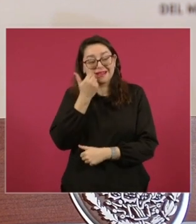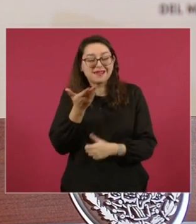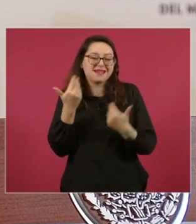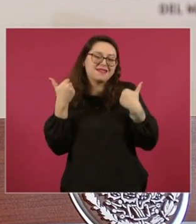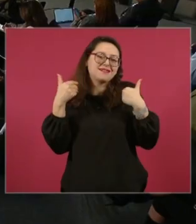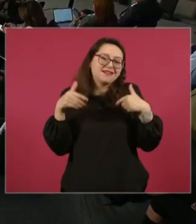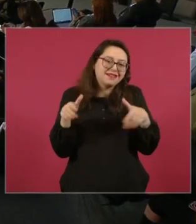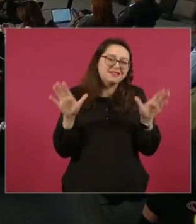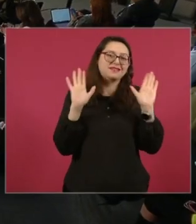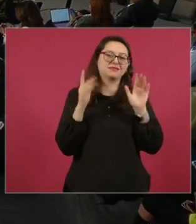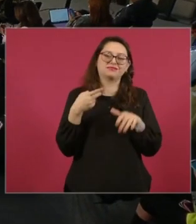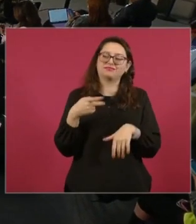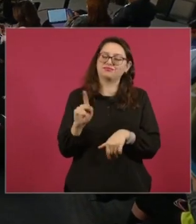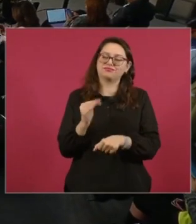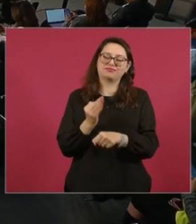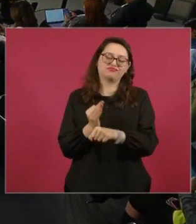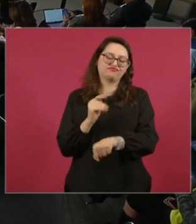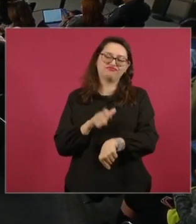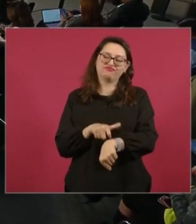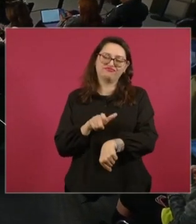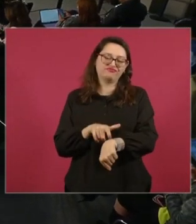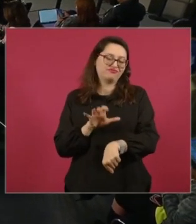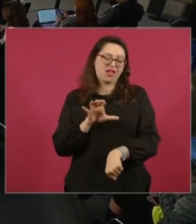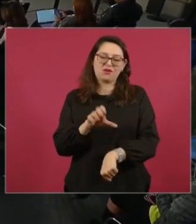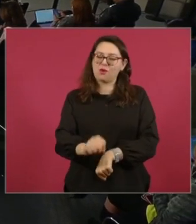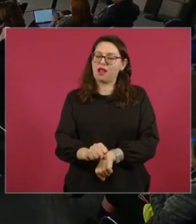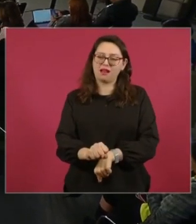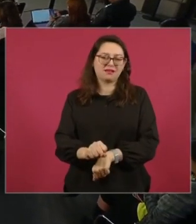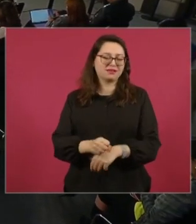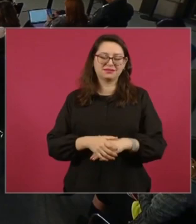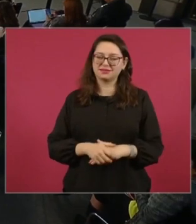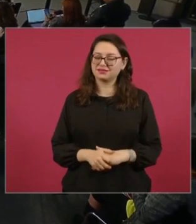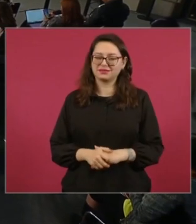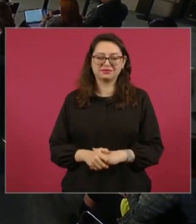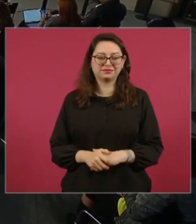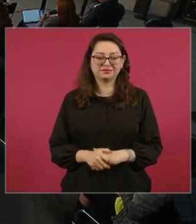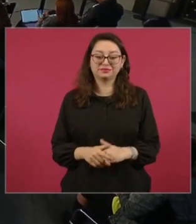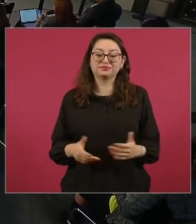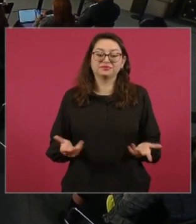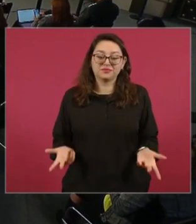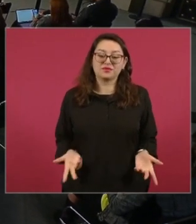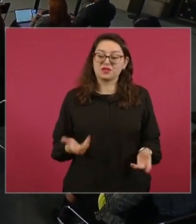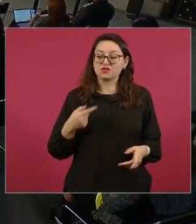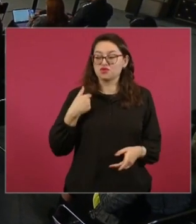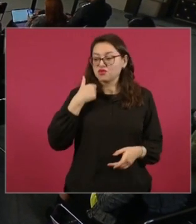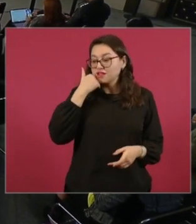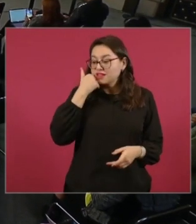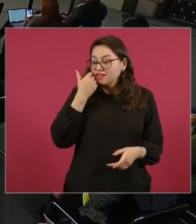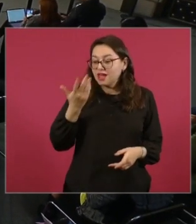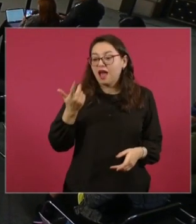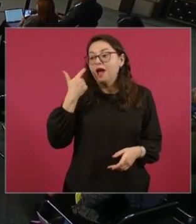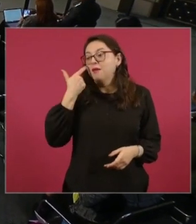del país, la cabecera municipal, y darles un premio,